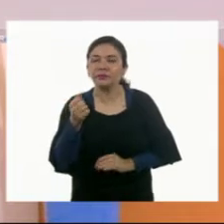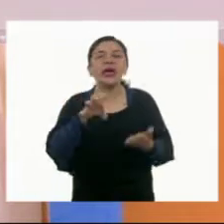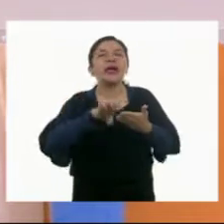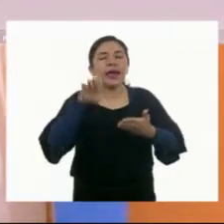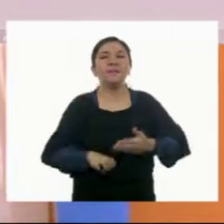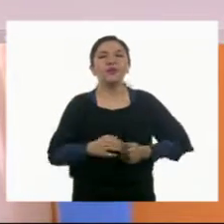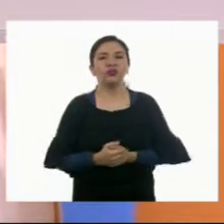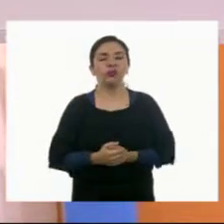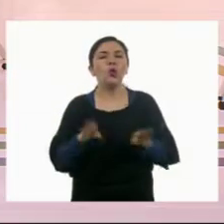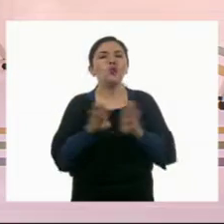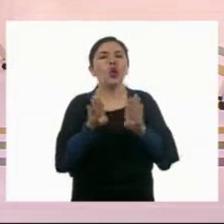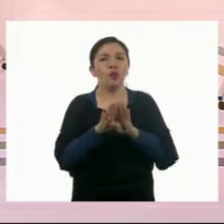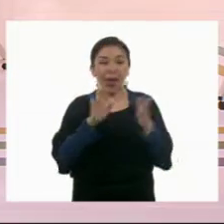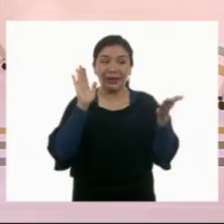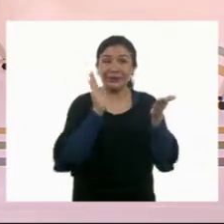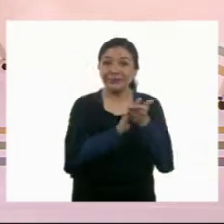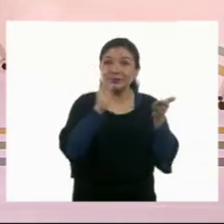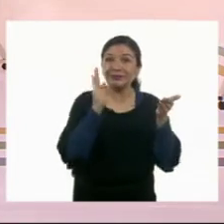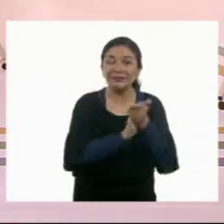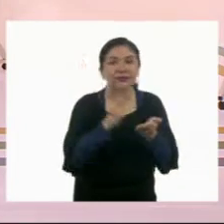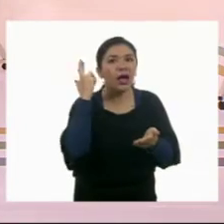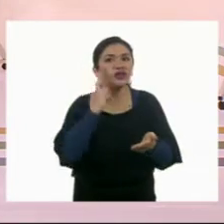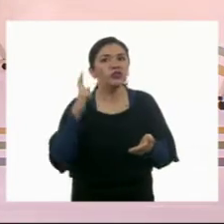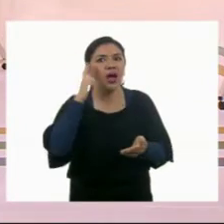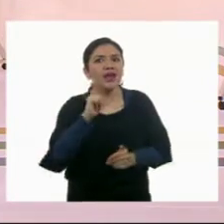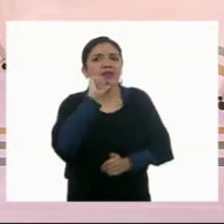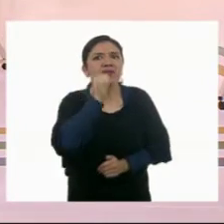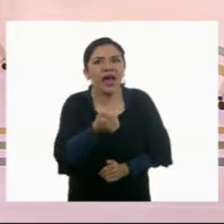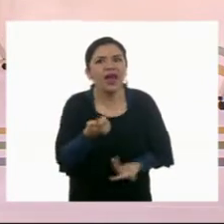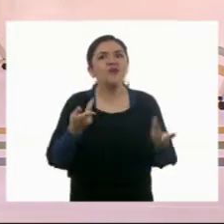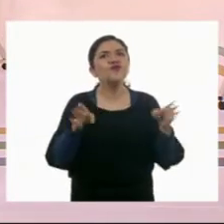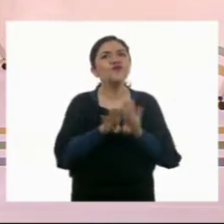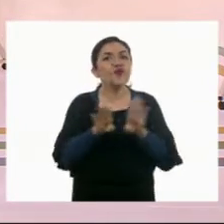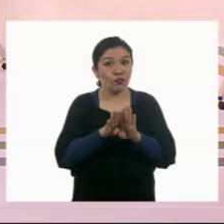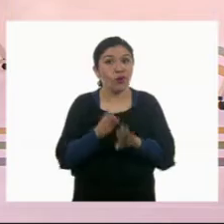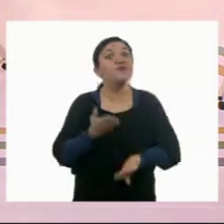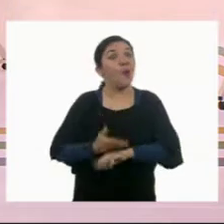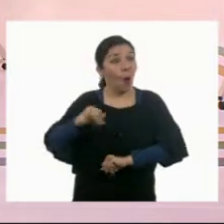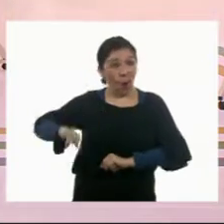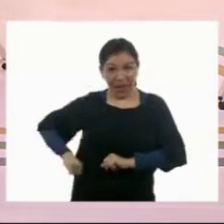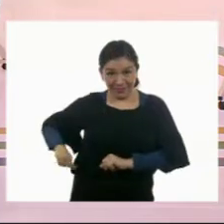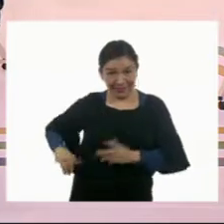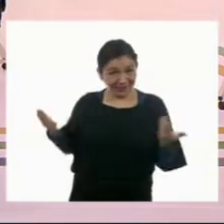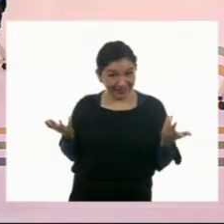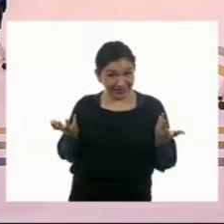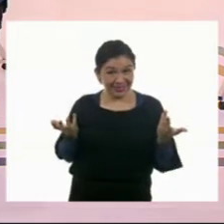ejemplo, ¿cómo podríamos aplaudir sin que suene el aplauso? Eso está interesante, ¿va?